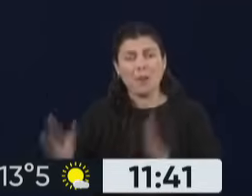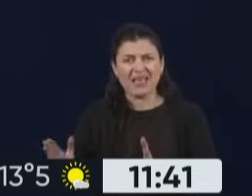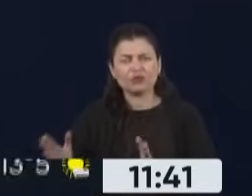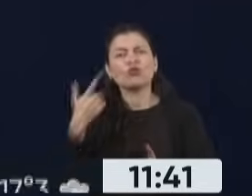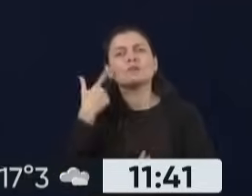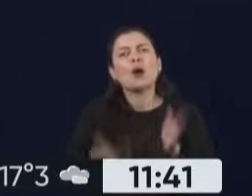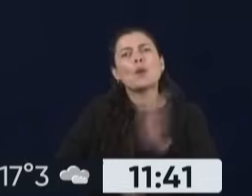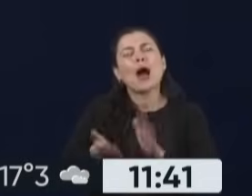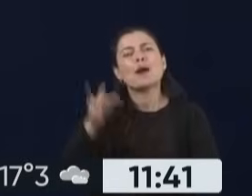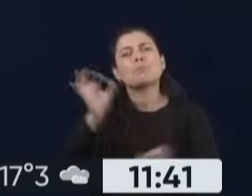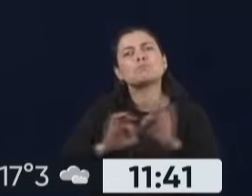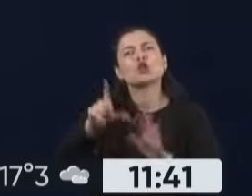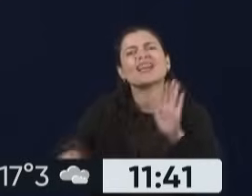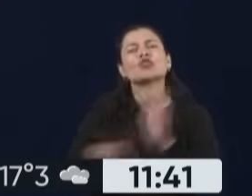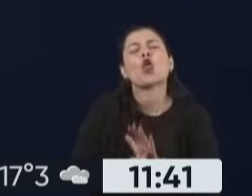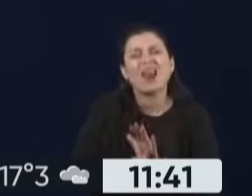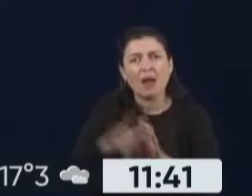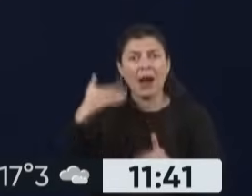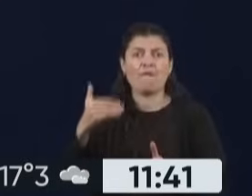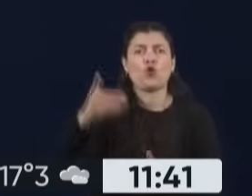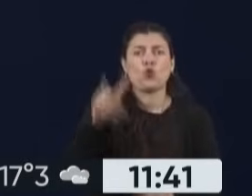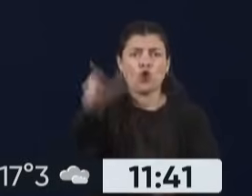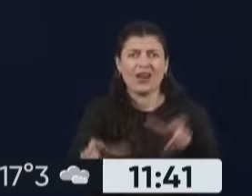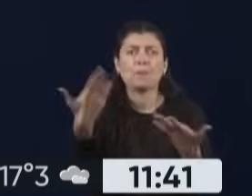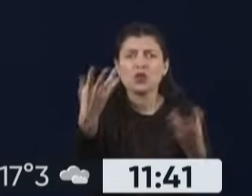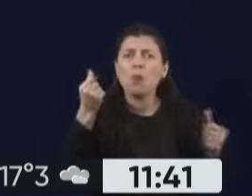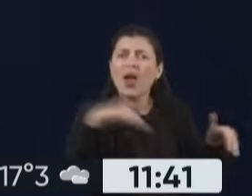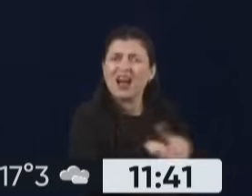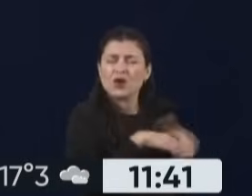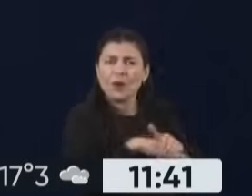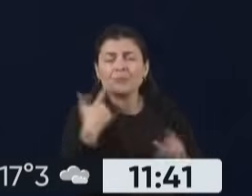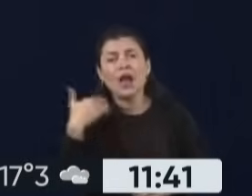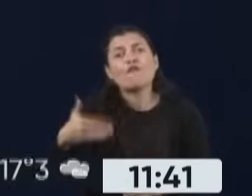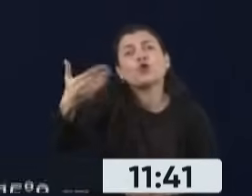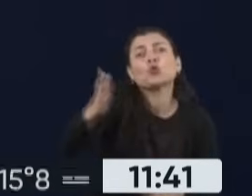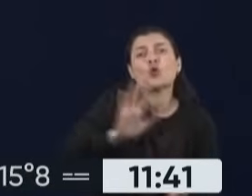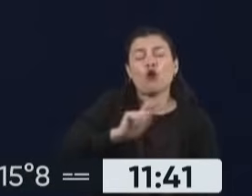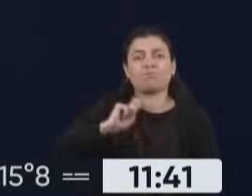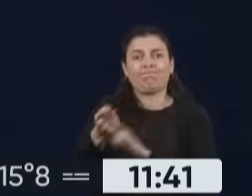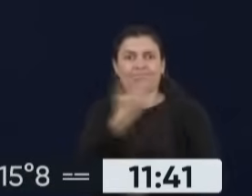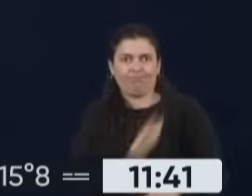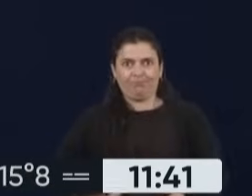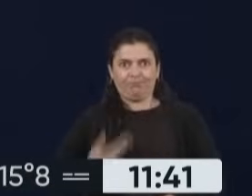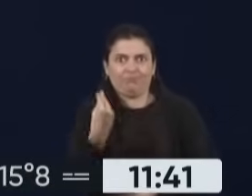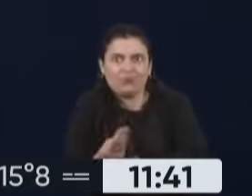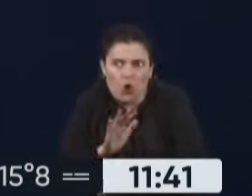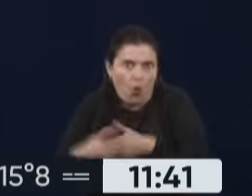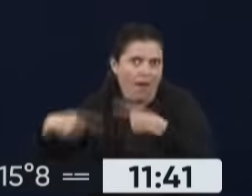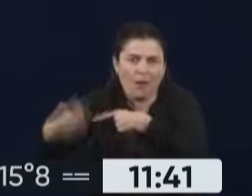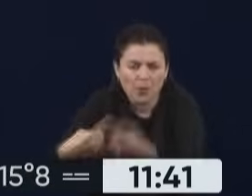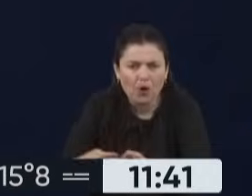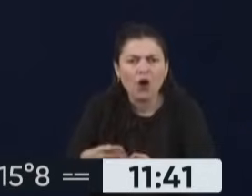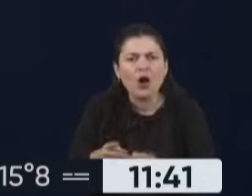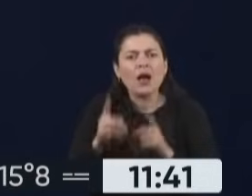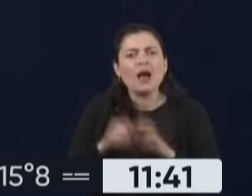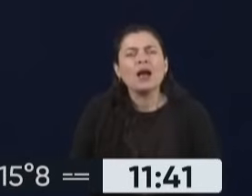a los ahorristas argentinos de aquí al futuro, frente a las próximas administraciones, porque quienes delinearon el marco normativo